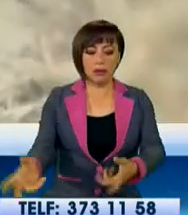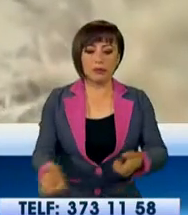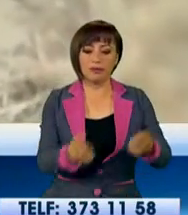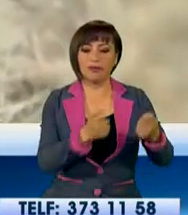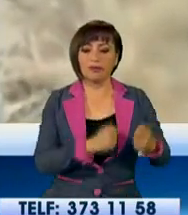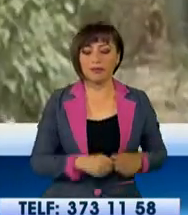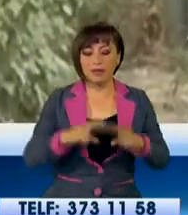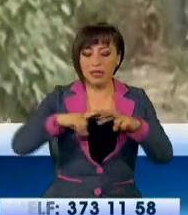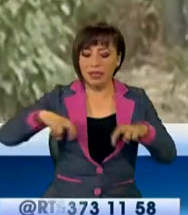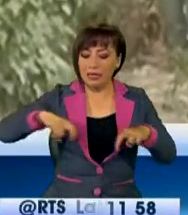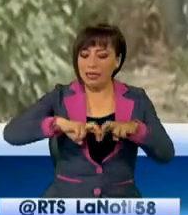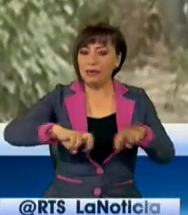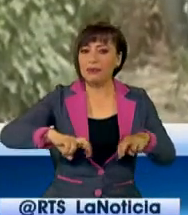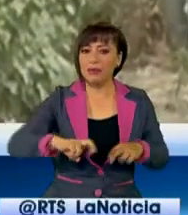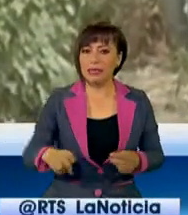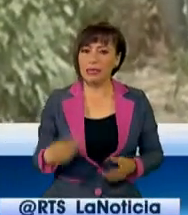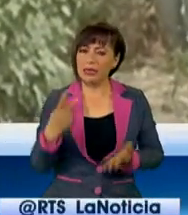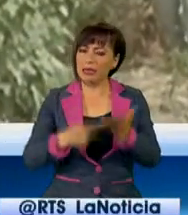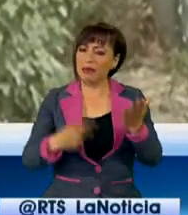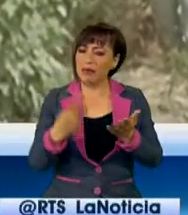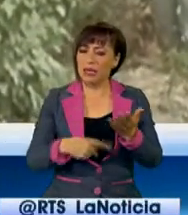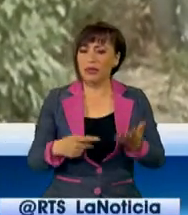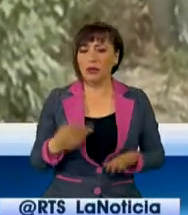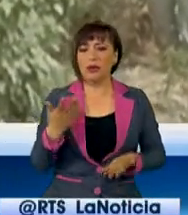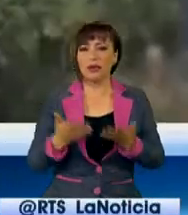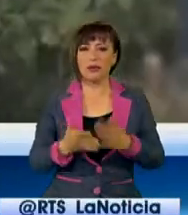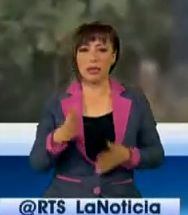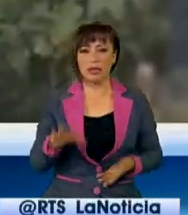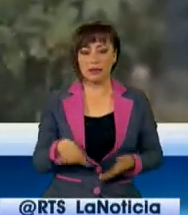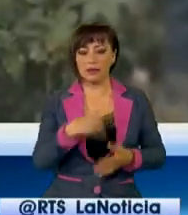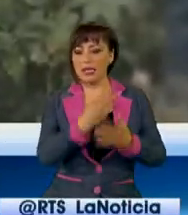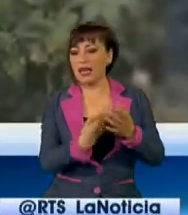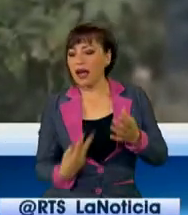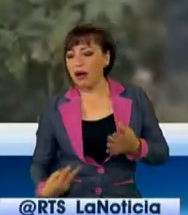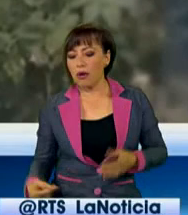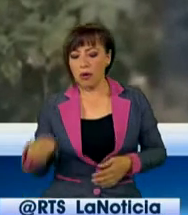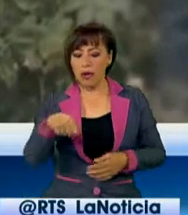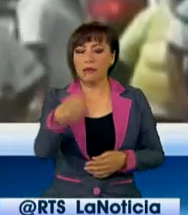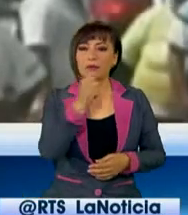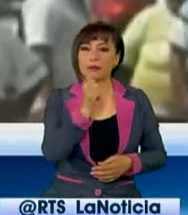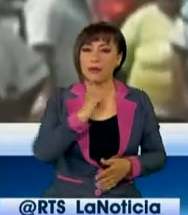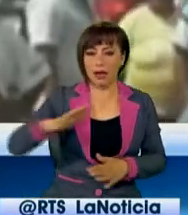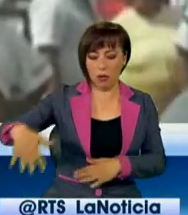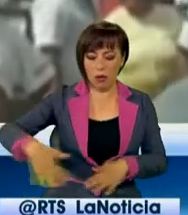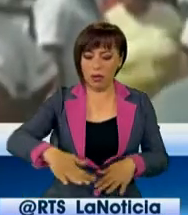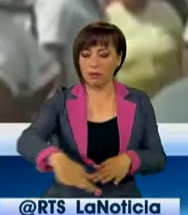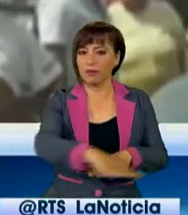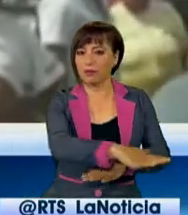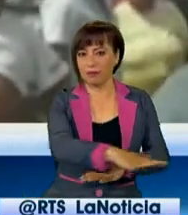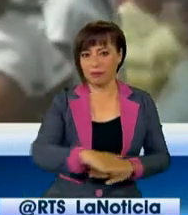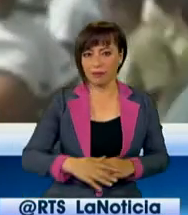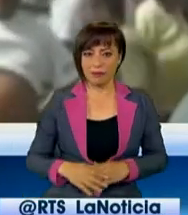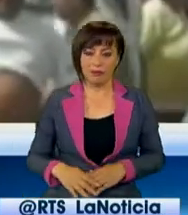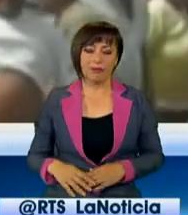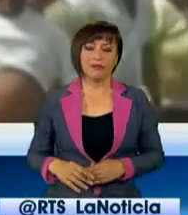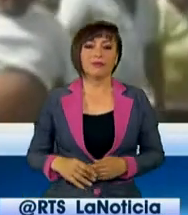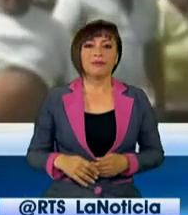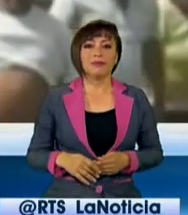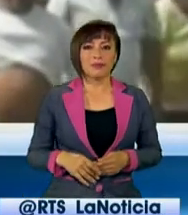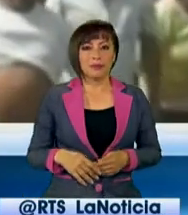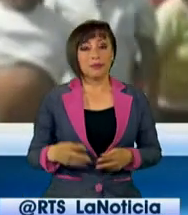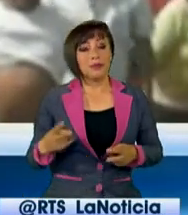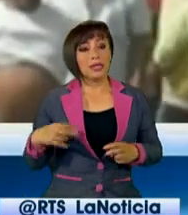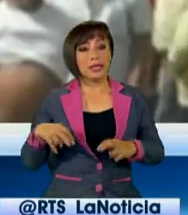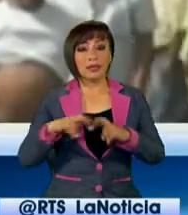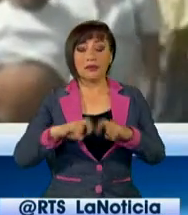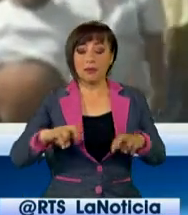primeras investigaciones, la causa de su muerte sería que se ahogó en el canal de riego. Se hacen los trámites para poder llevarlo a casa y